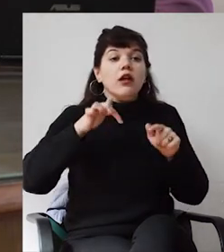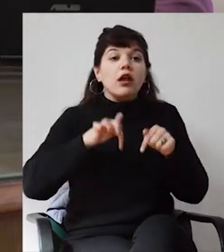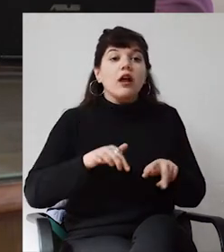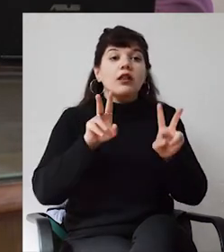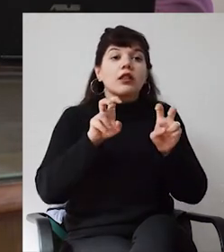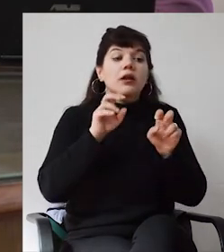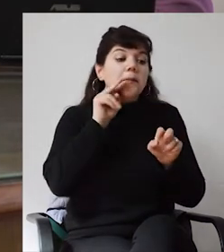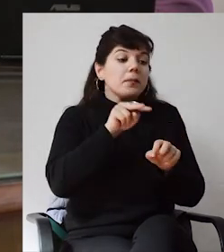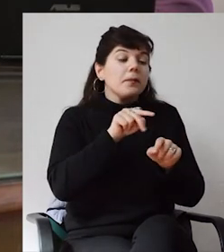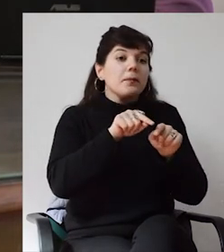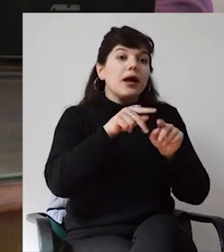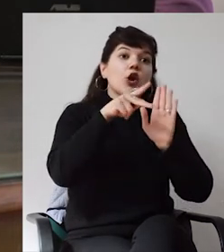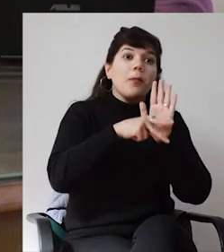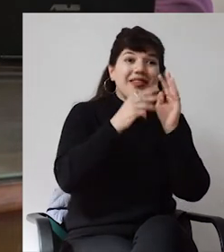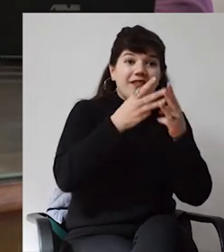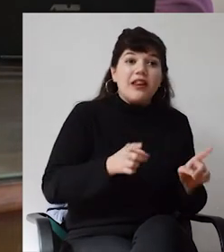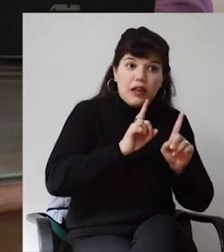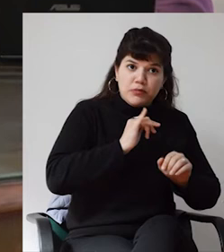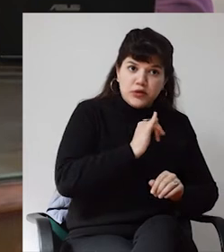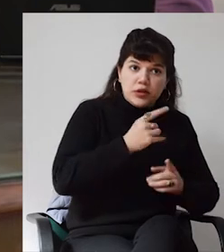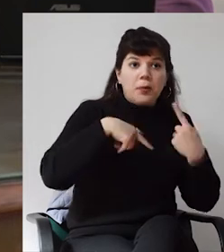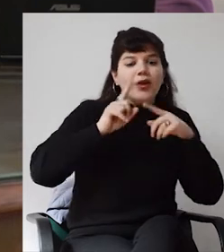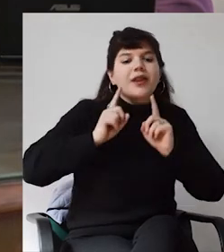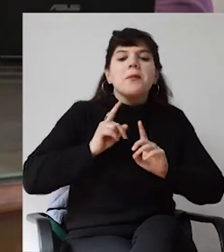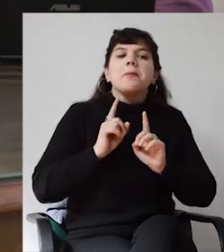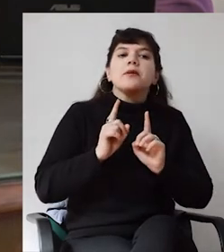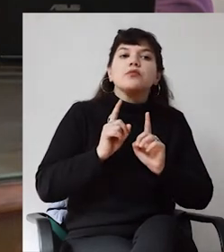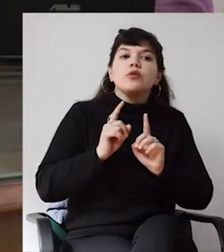ya he dicho que aquí tienen que ver, además de las normativas generales,